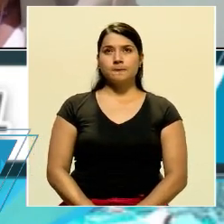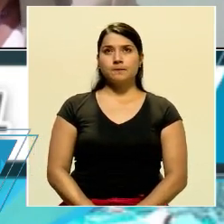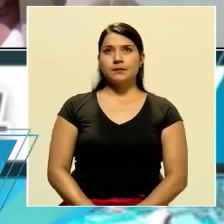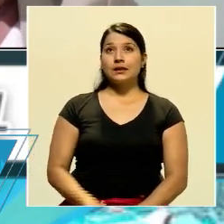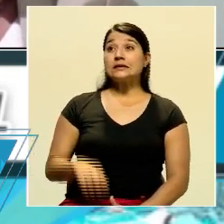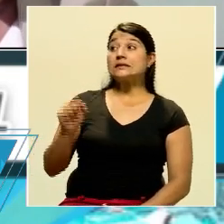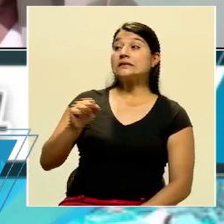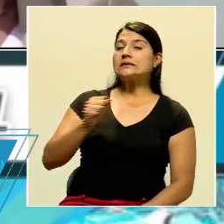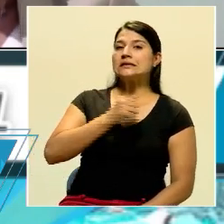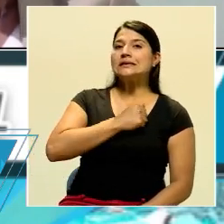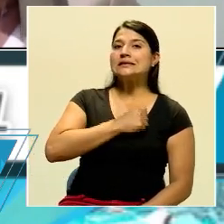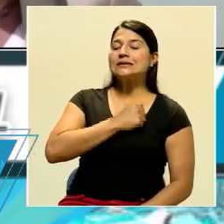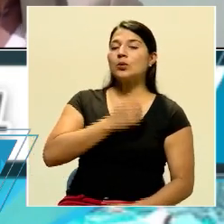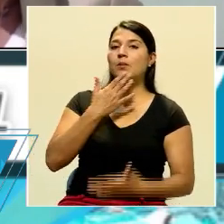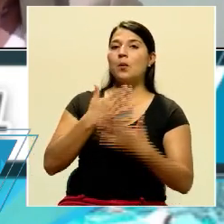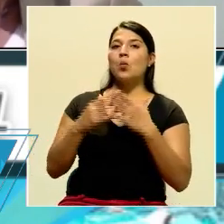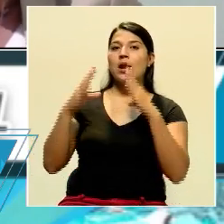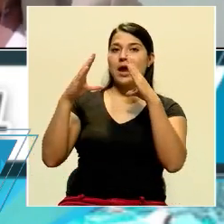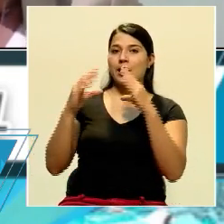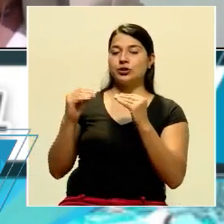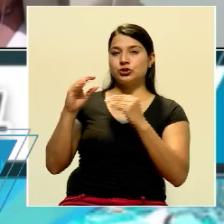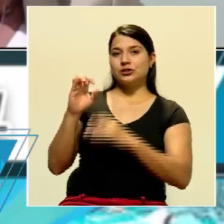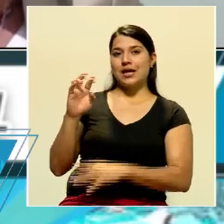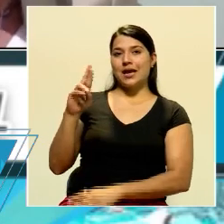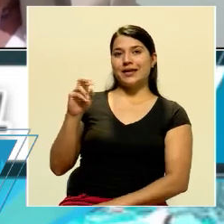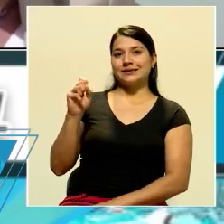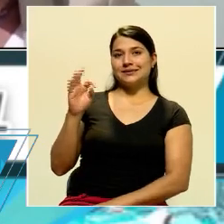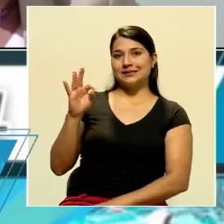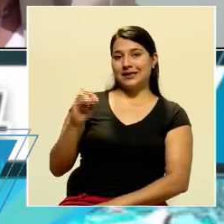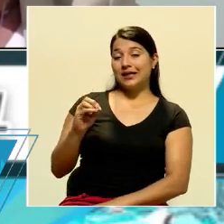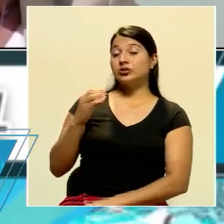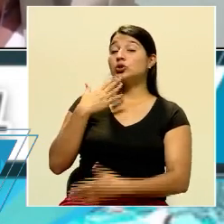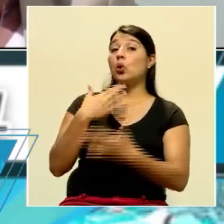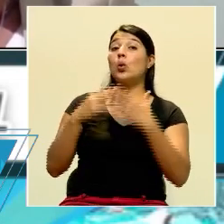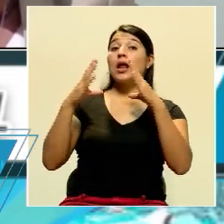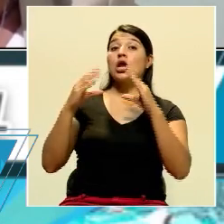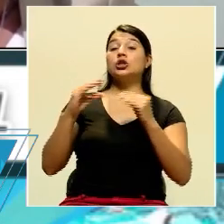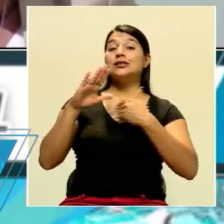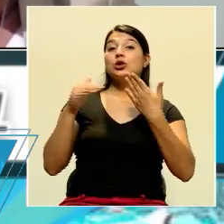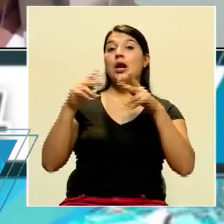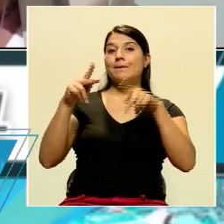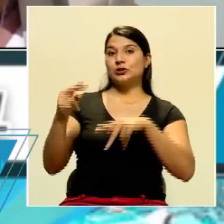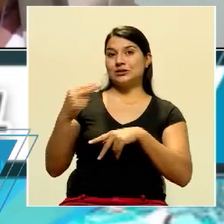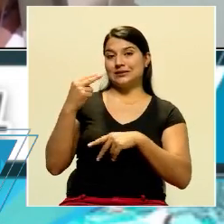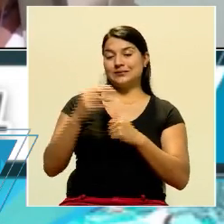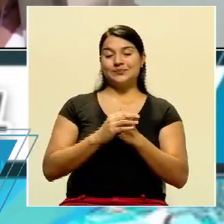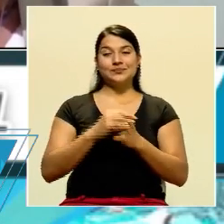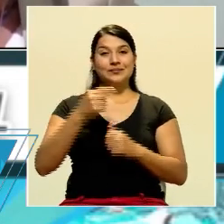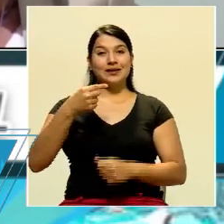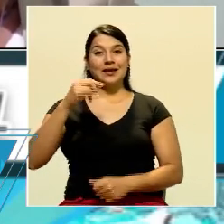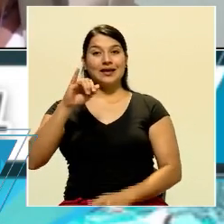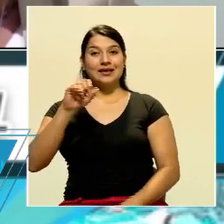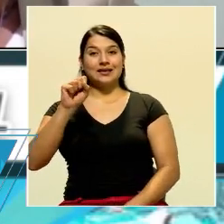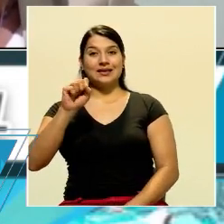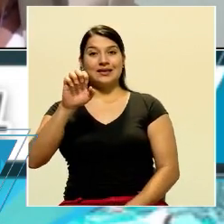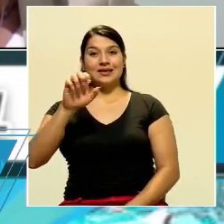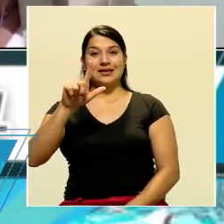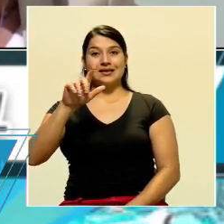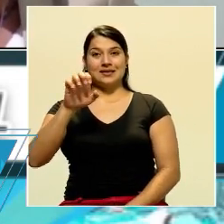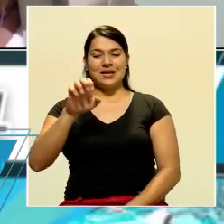Doña Sí, disculpe. Muy buenas noches, don Ernesto, y a toda la audiencia en este programa. Doña Giselle,